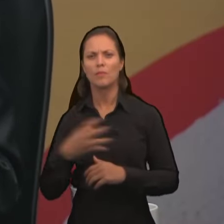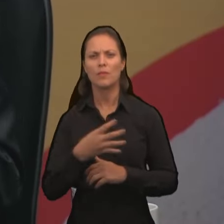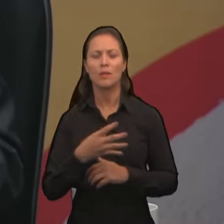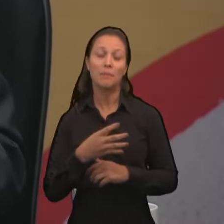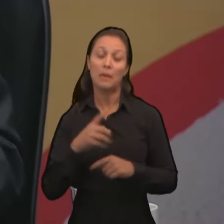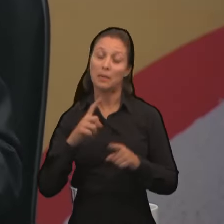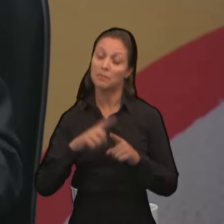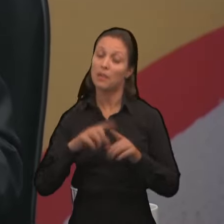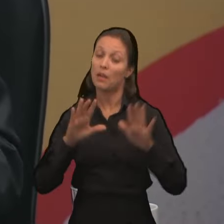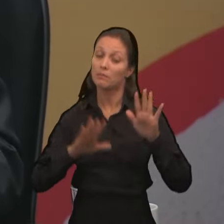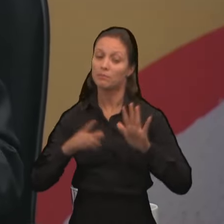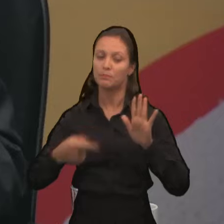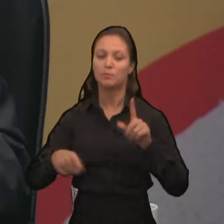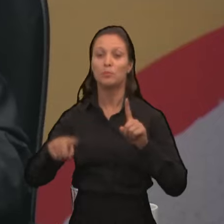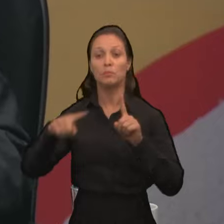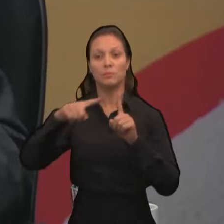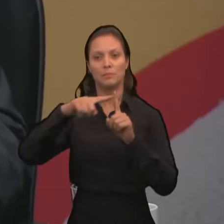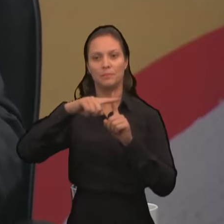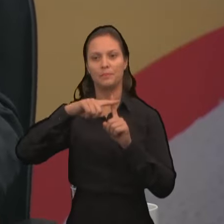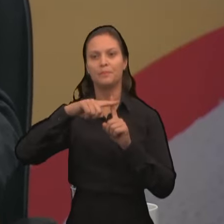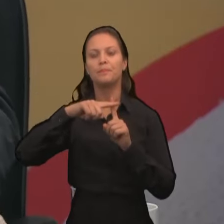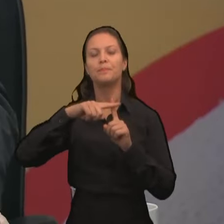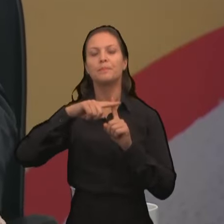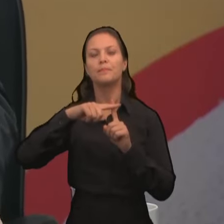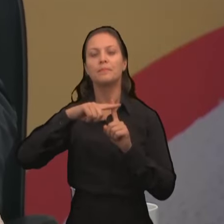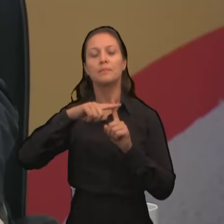¿Qué de innovador desde el punto de vista positivo?